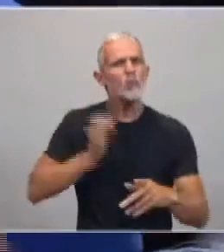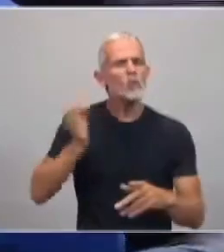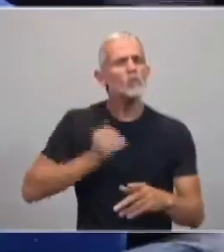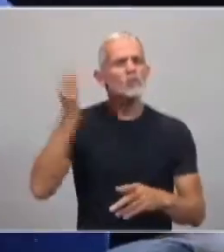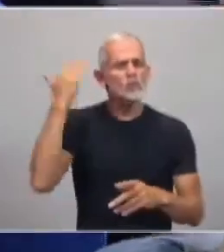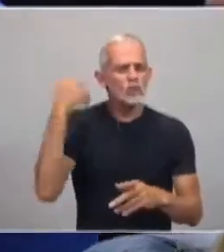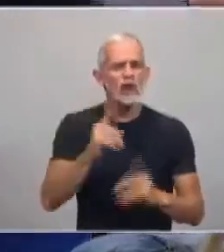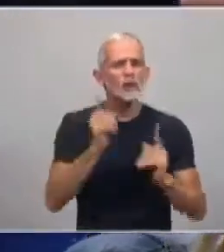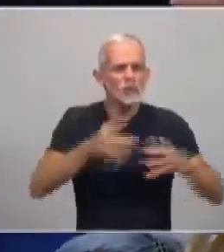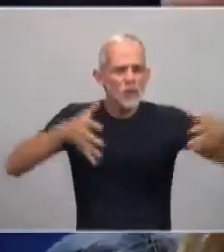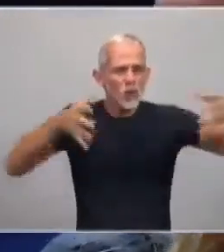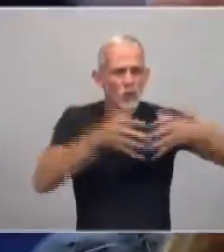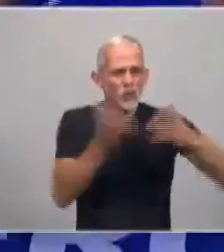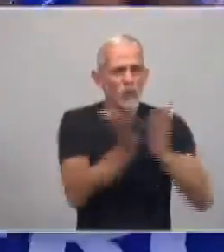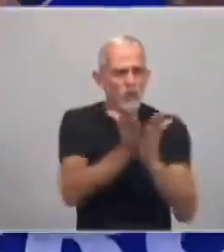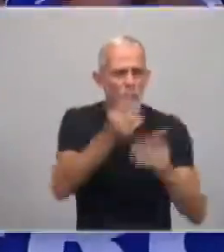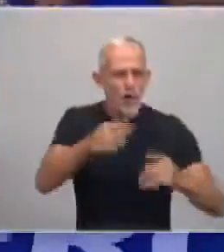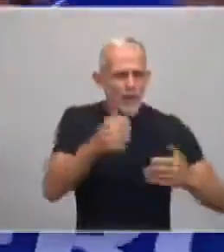adelante